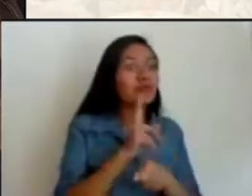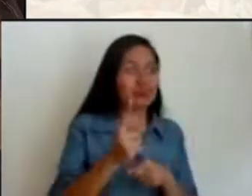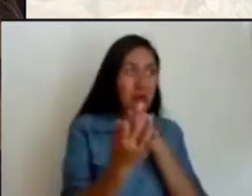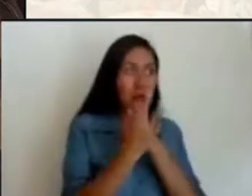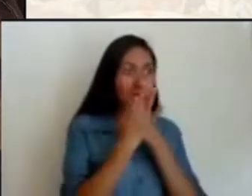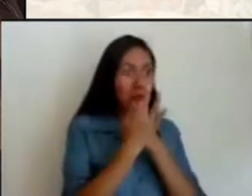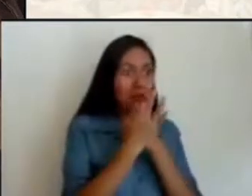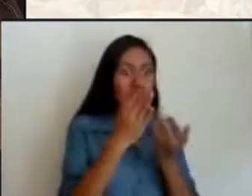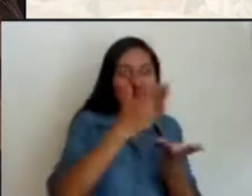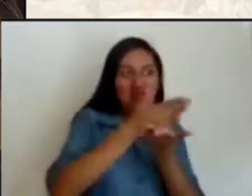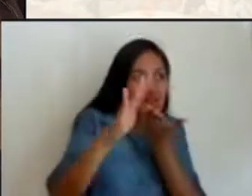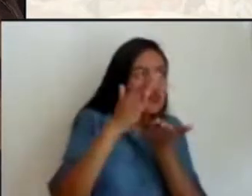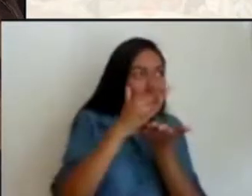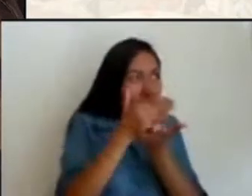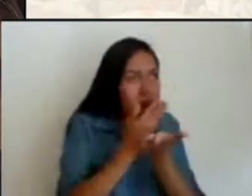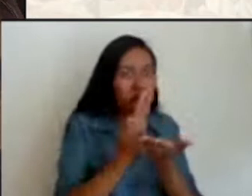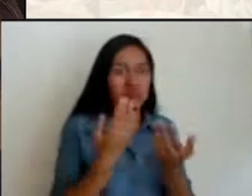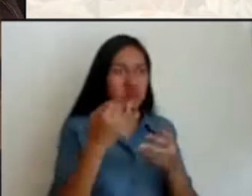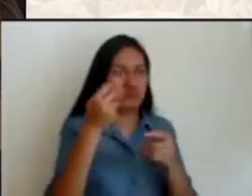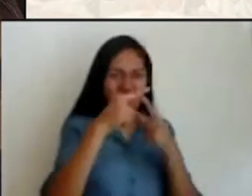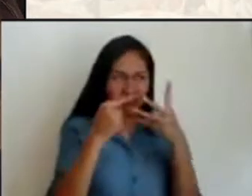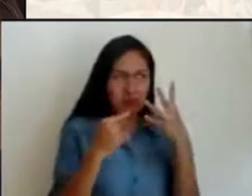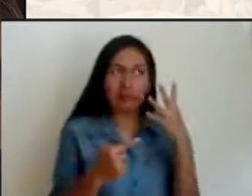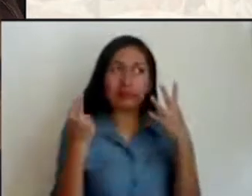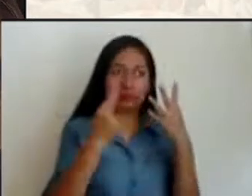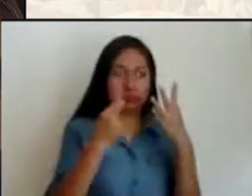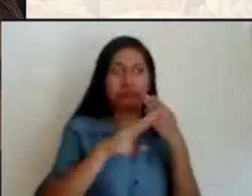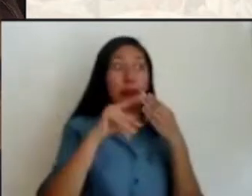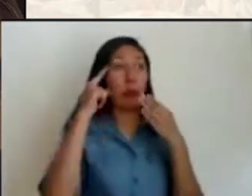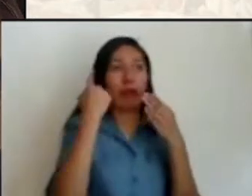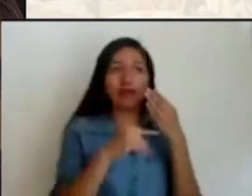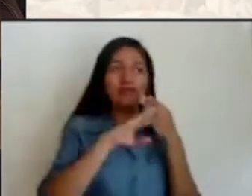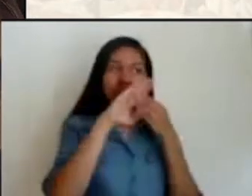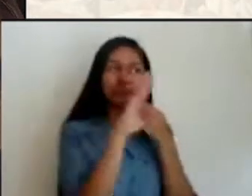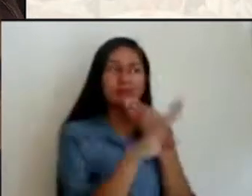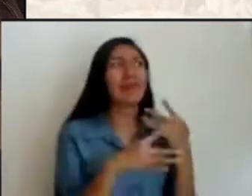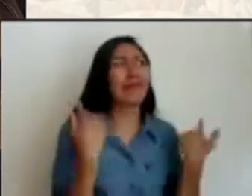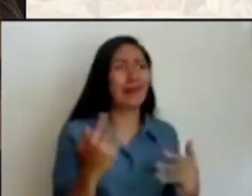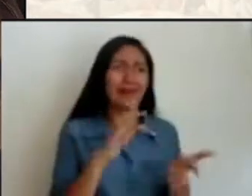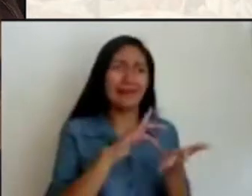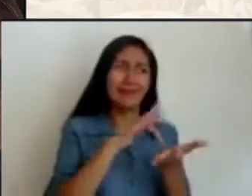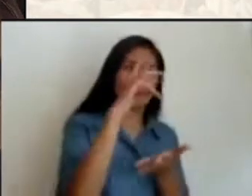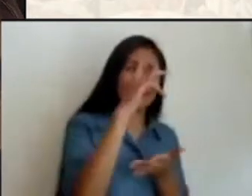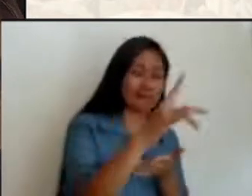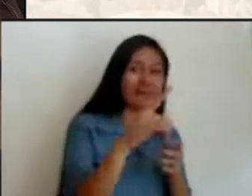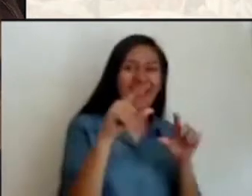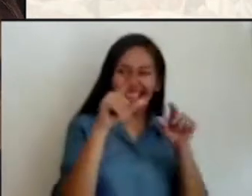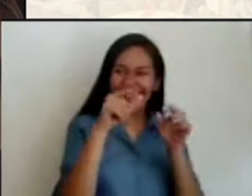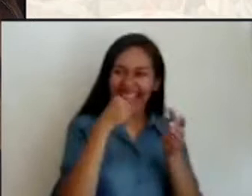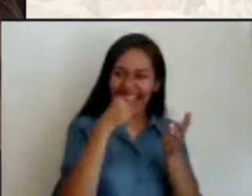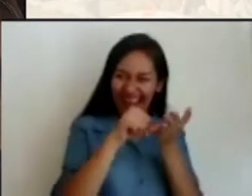Venecia, pueden sobrevivir e irse. Y la parte final dice, antes de partir de